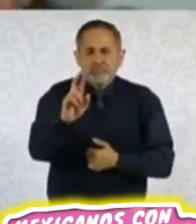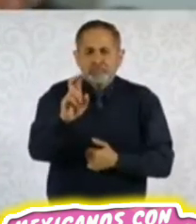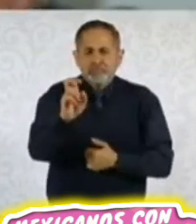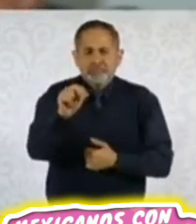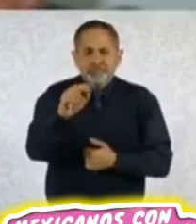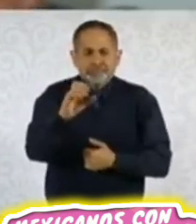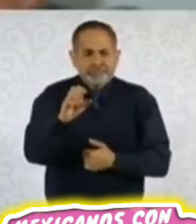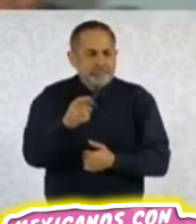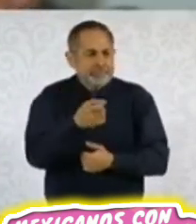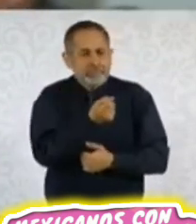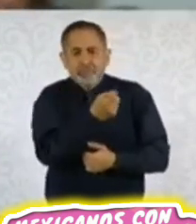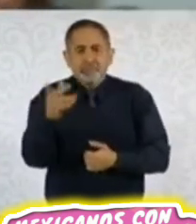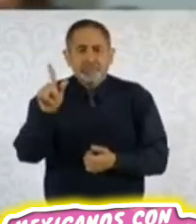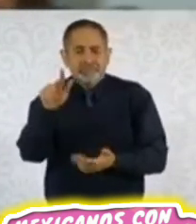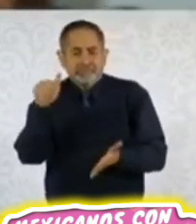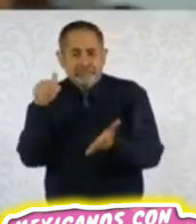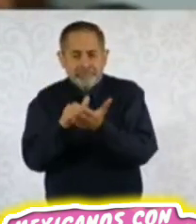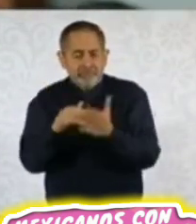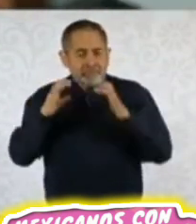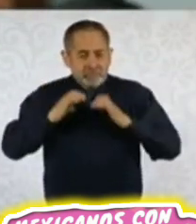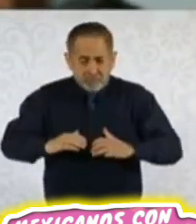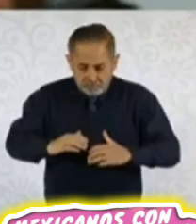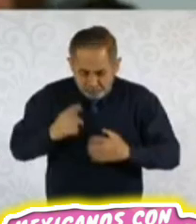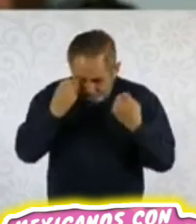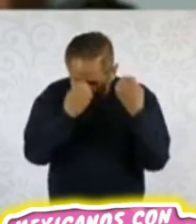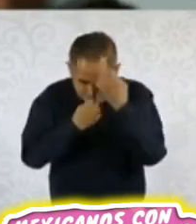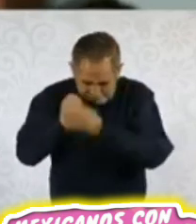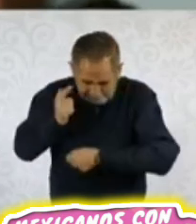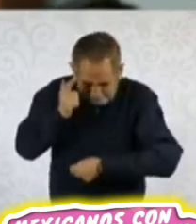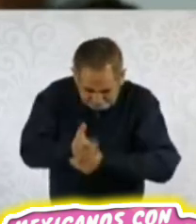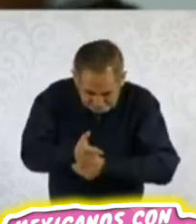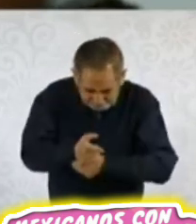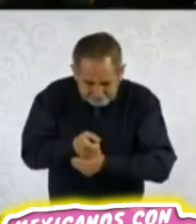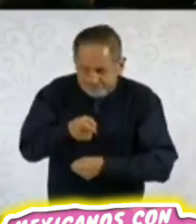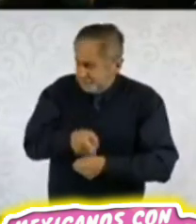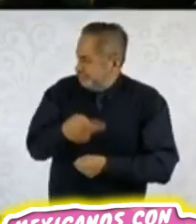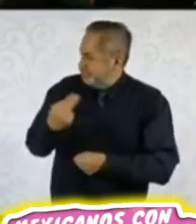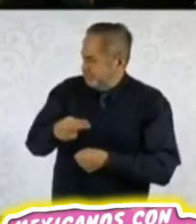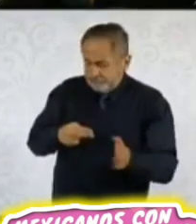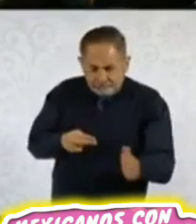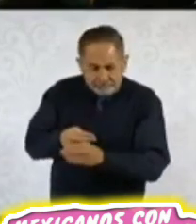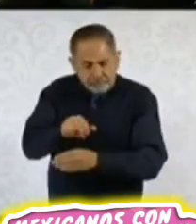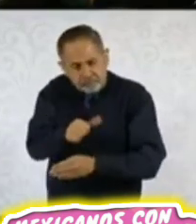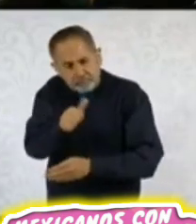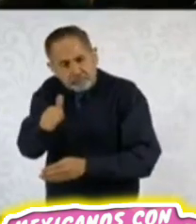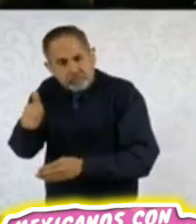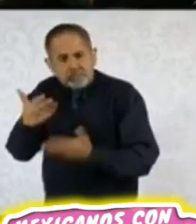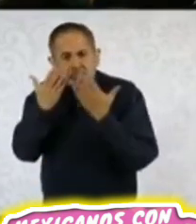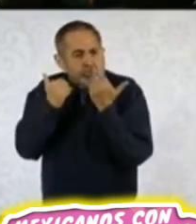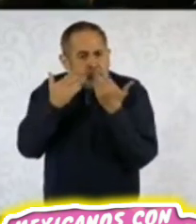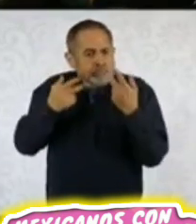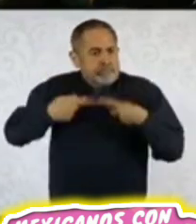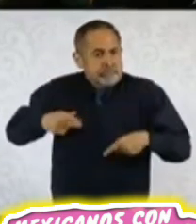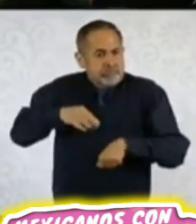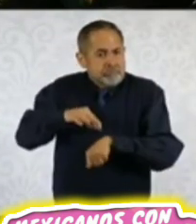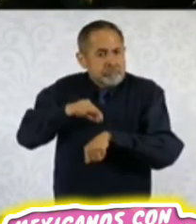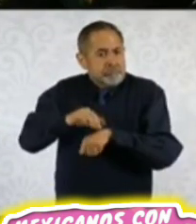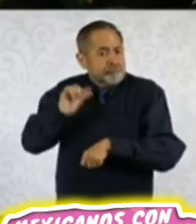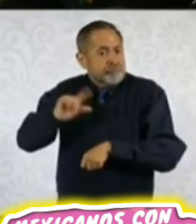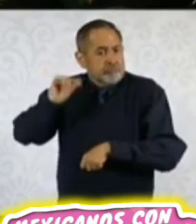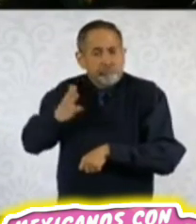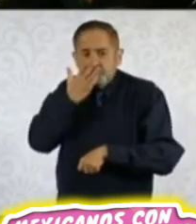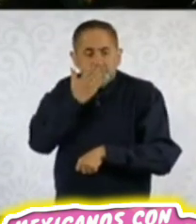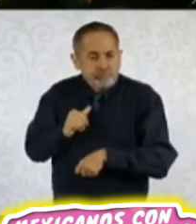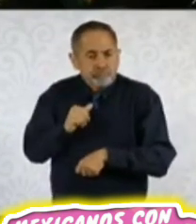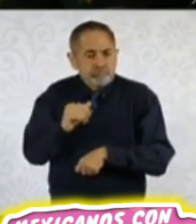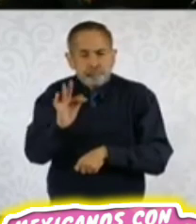cuerpos sin identificar, que es creo que uno de los principales problemas ahorita para las familias de personas